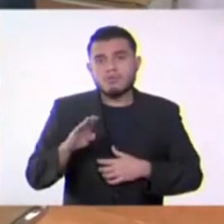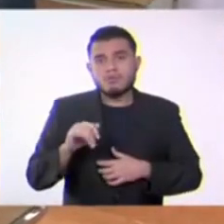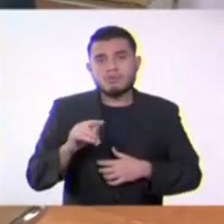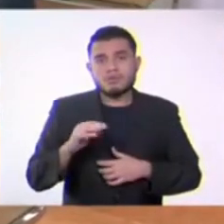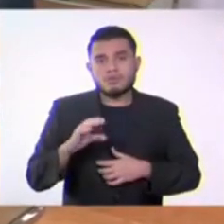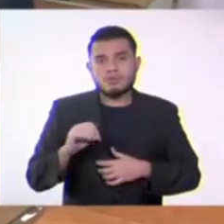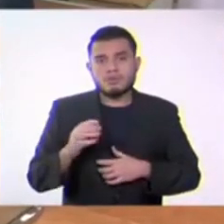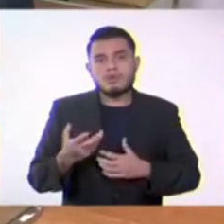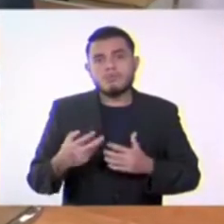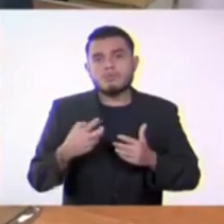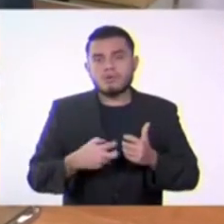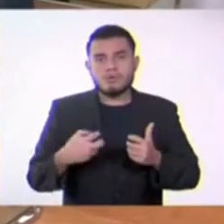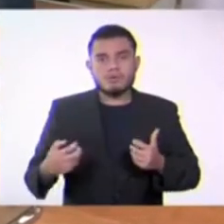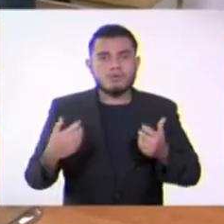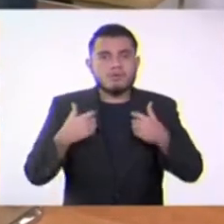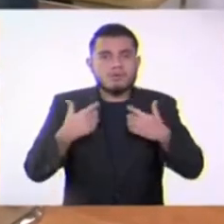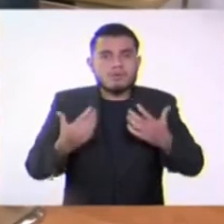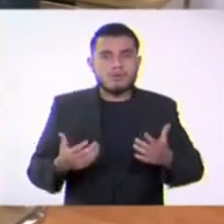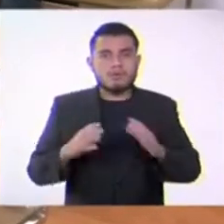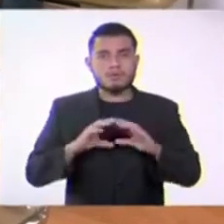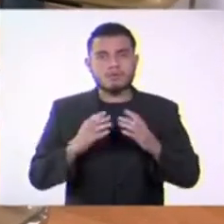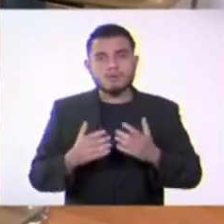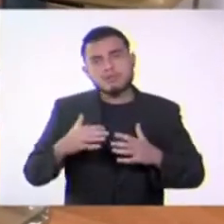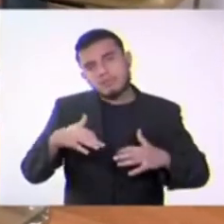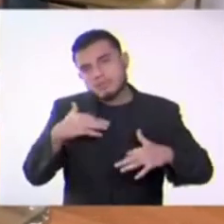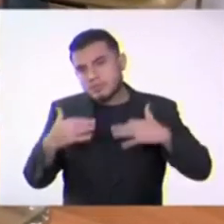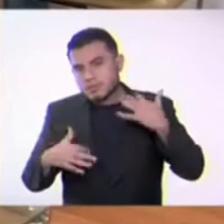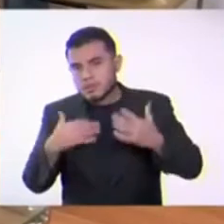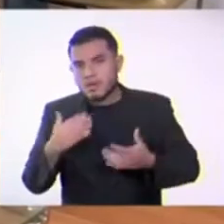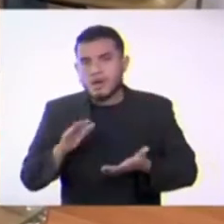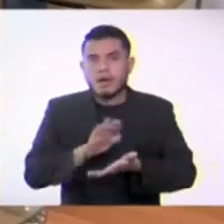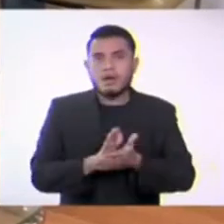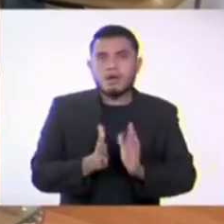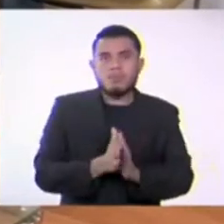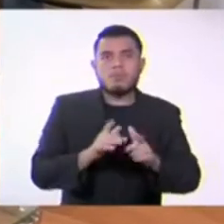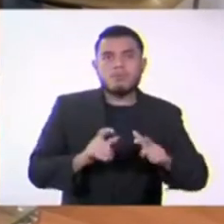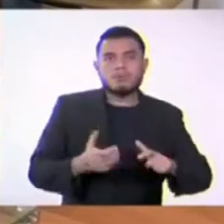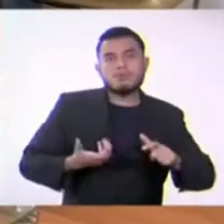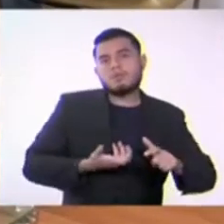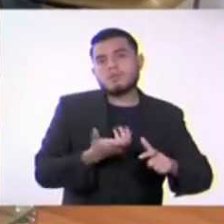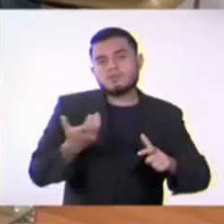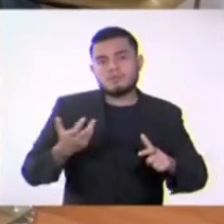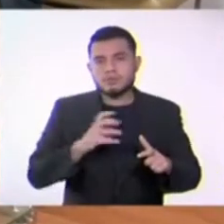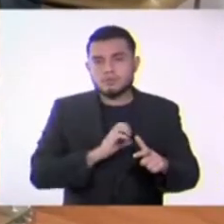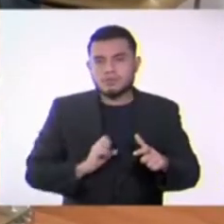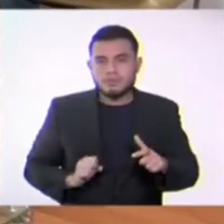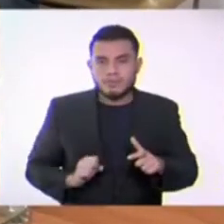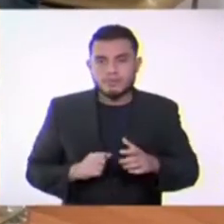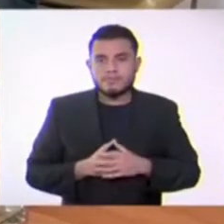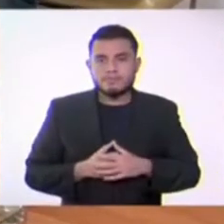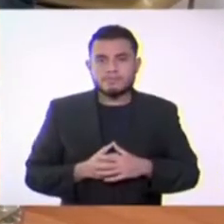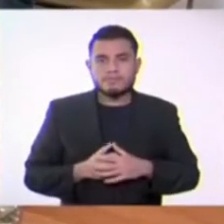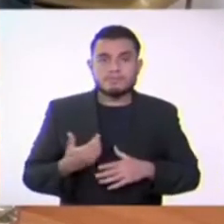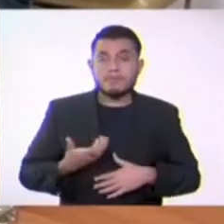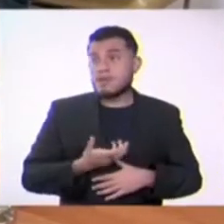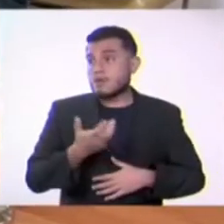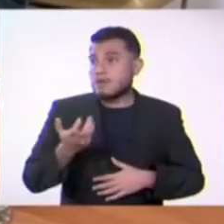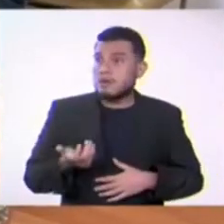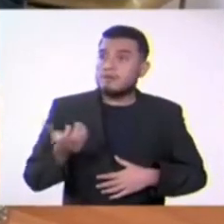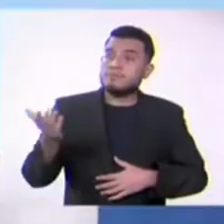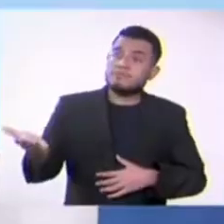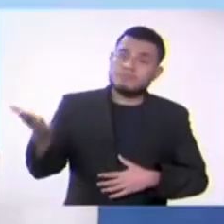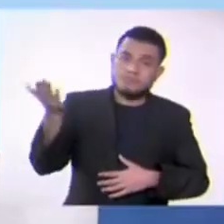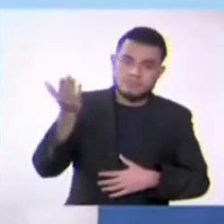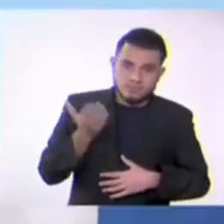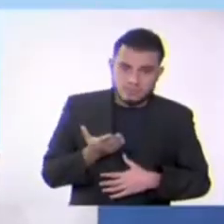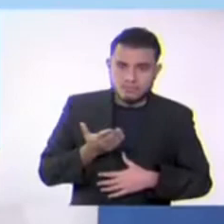aquel producto que tiene una especie de sentimiento, como las pupusas para nosotros en El Salvador, y a nosotros nos